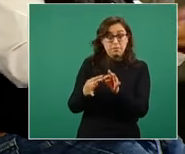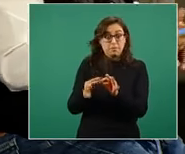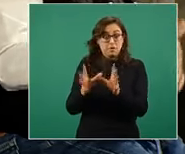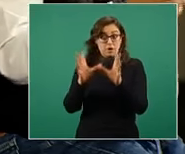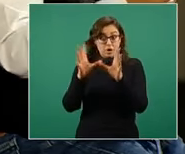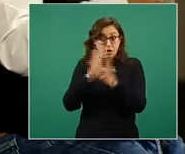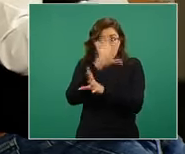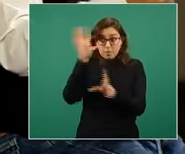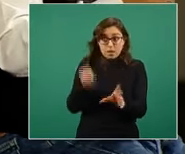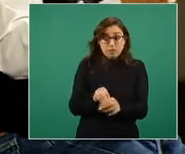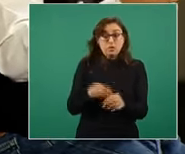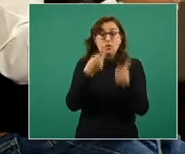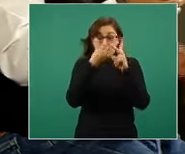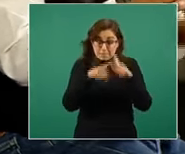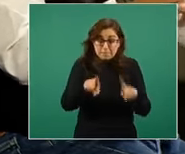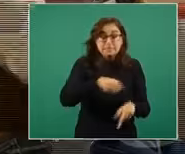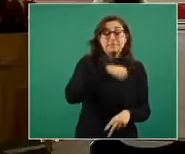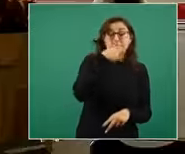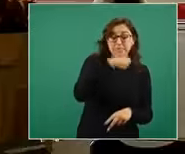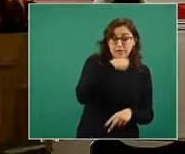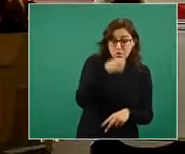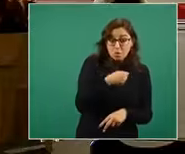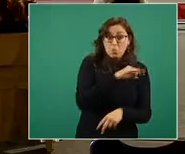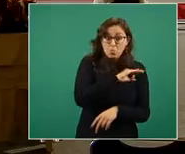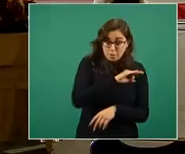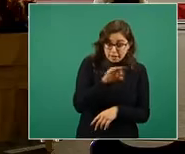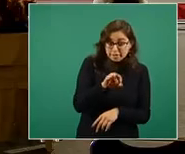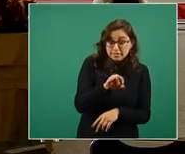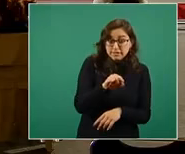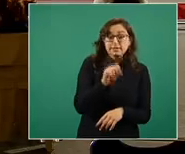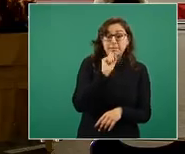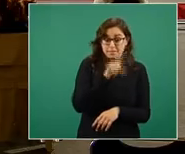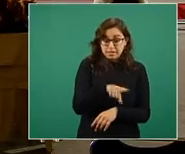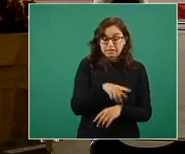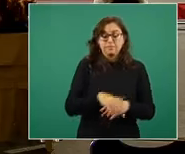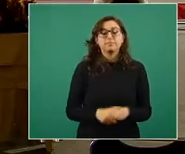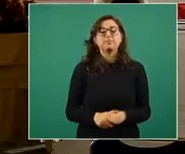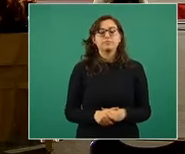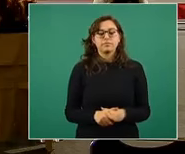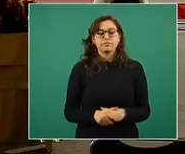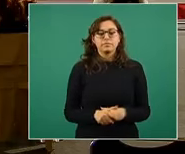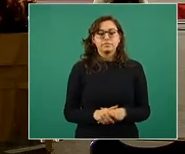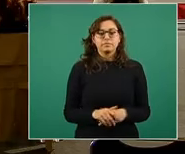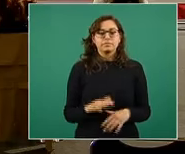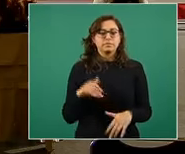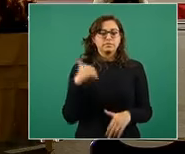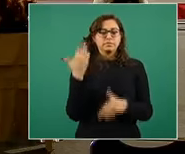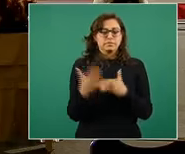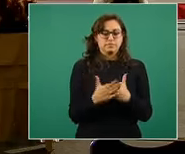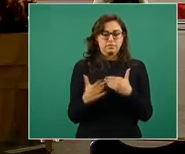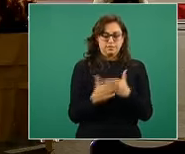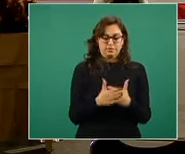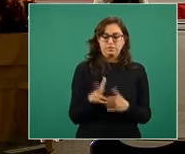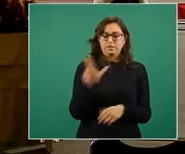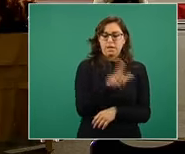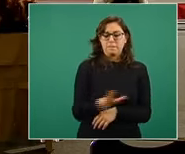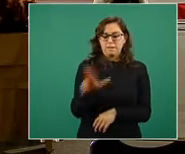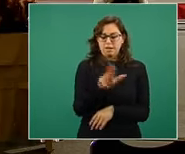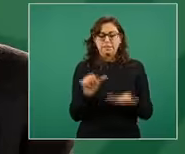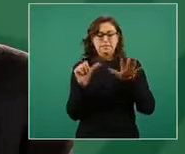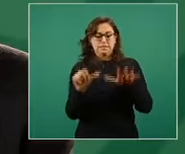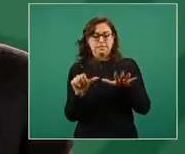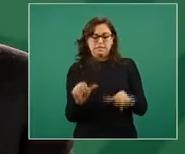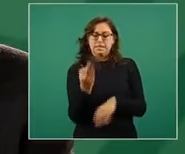los adultos mayores. Esta sería la primera, por favor. Con mucho gusto. Del paquete que recibiremos el próximo martes 16 de